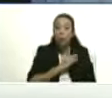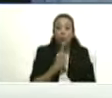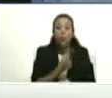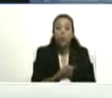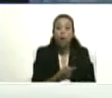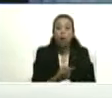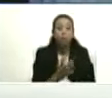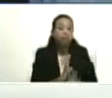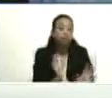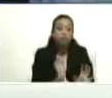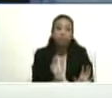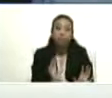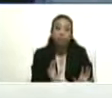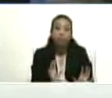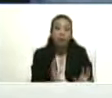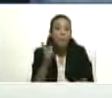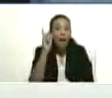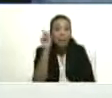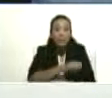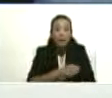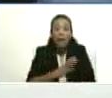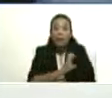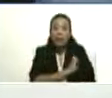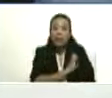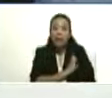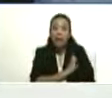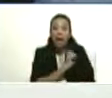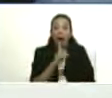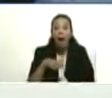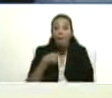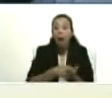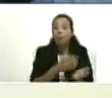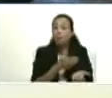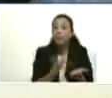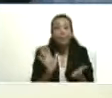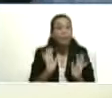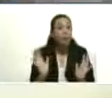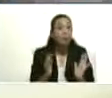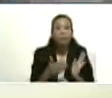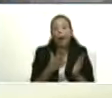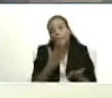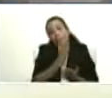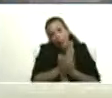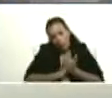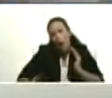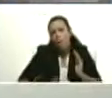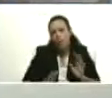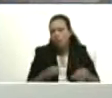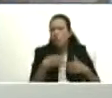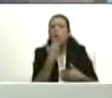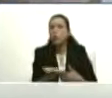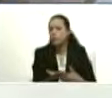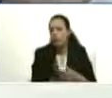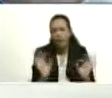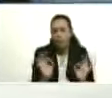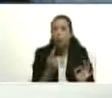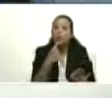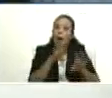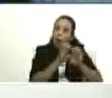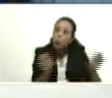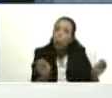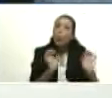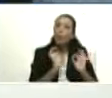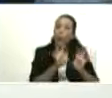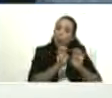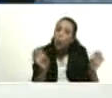automáticamente nos dice que para este mes de enero teníamos que desocupar. Claro, amablemente nos indica eso, pero